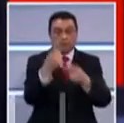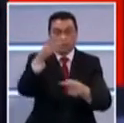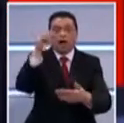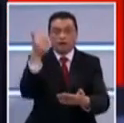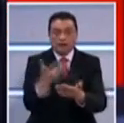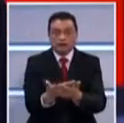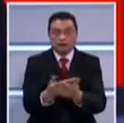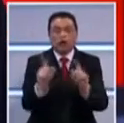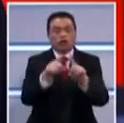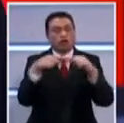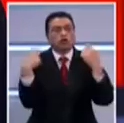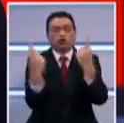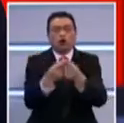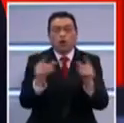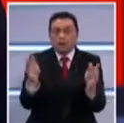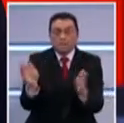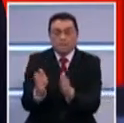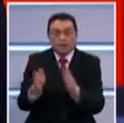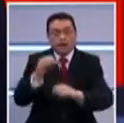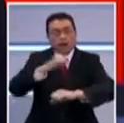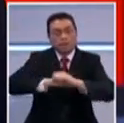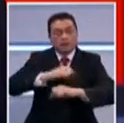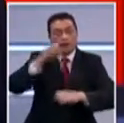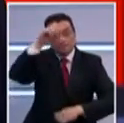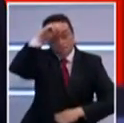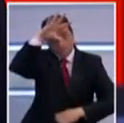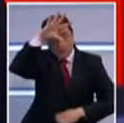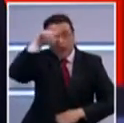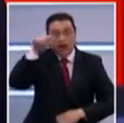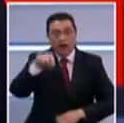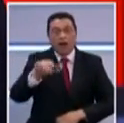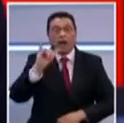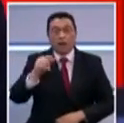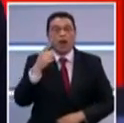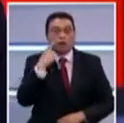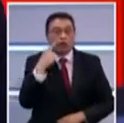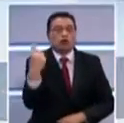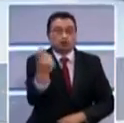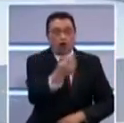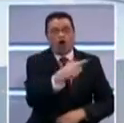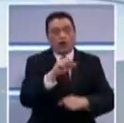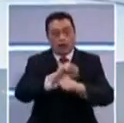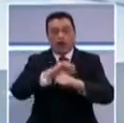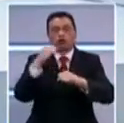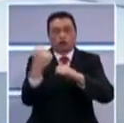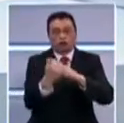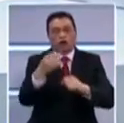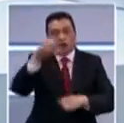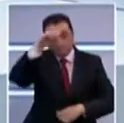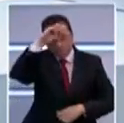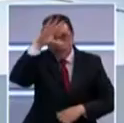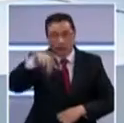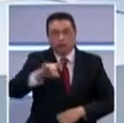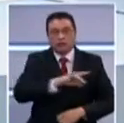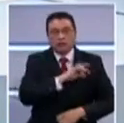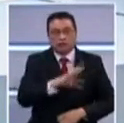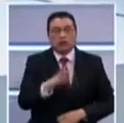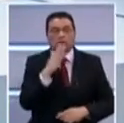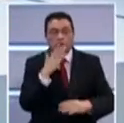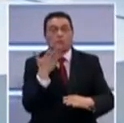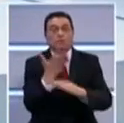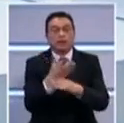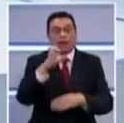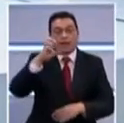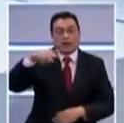toda la pequeña minería y en esto en reconocimiento a todas las asociaciones mineras del país solicita a